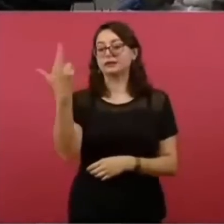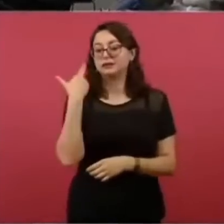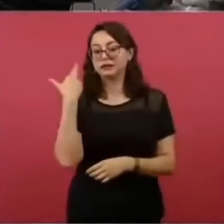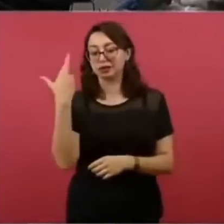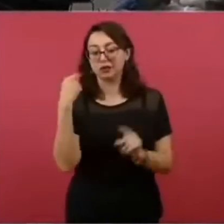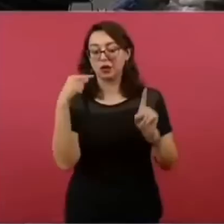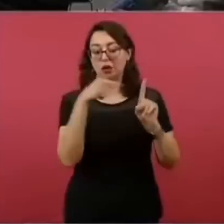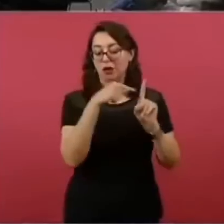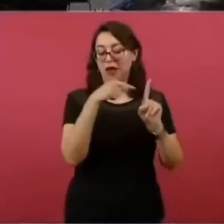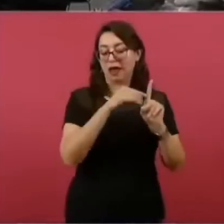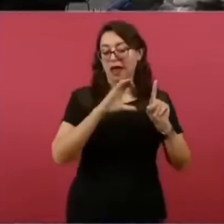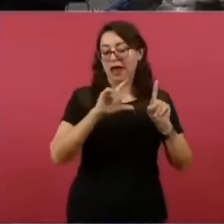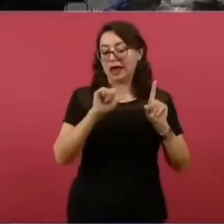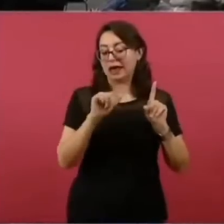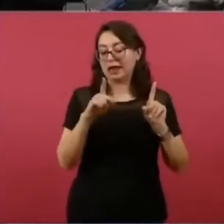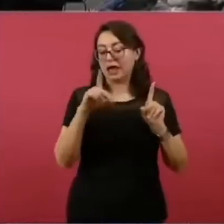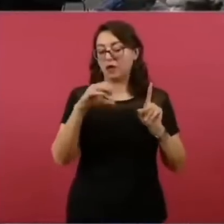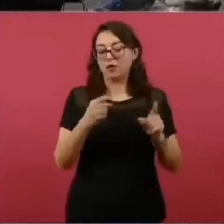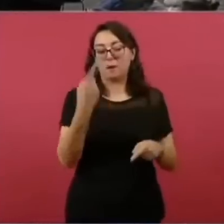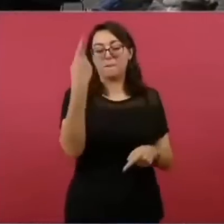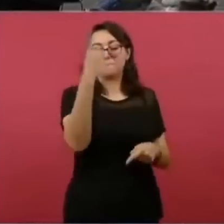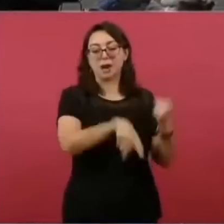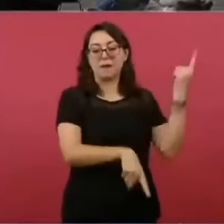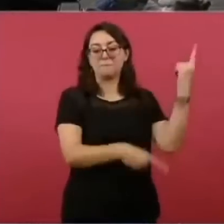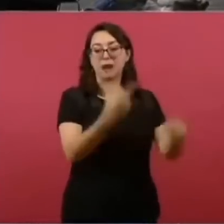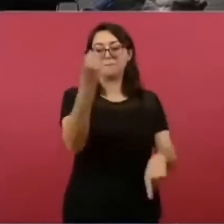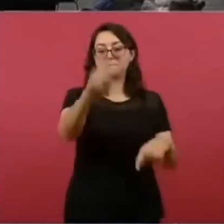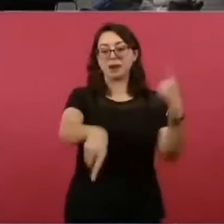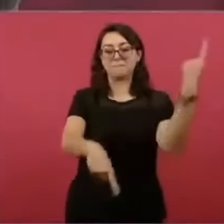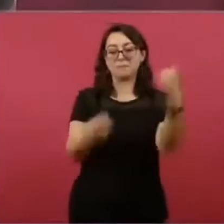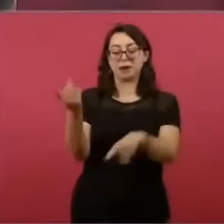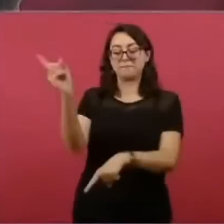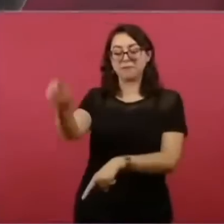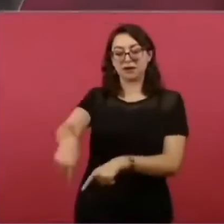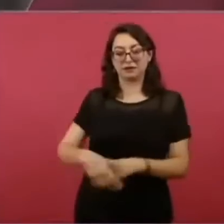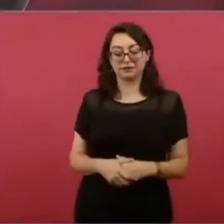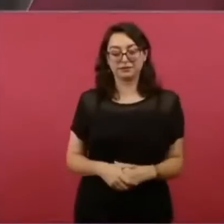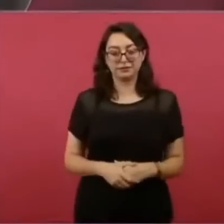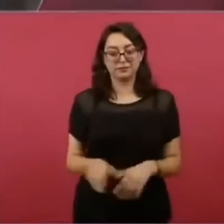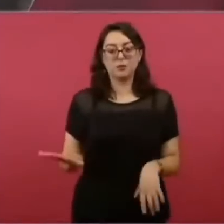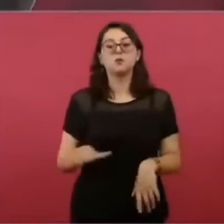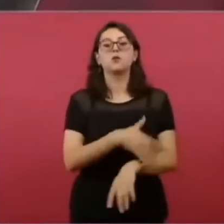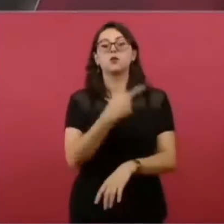Aunque en la cúpula hay dueños, ¿no?, de medios,